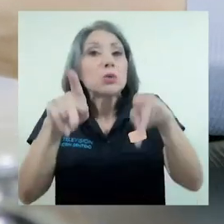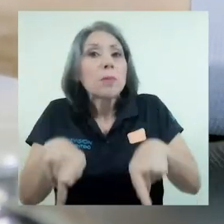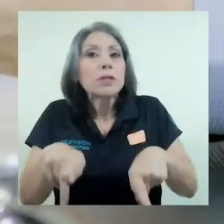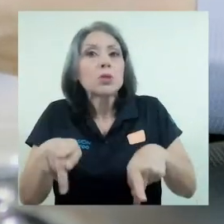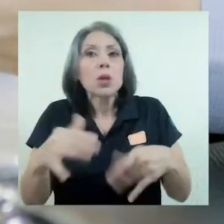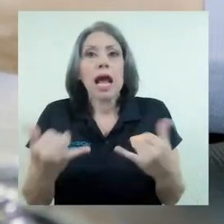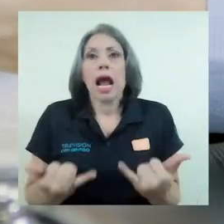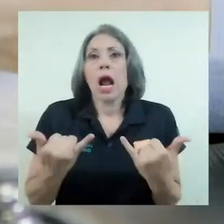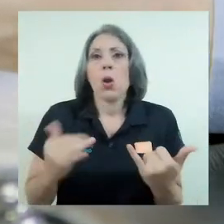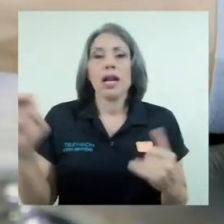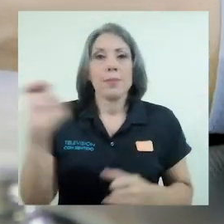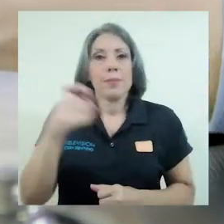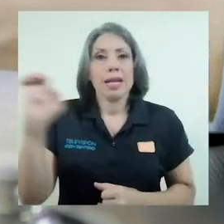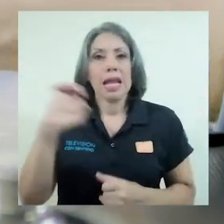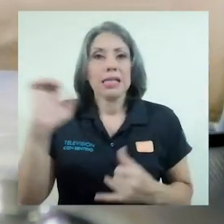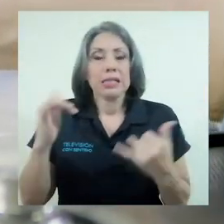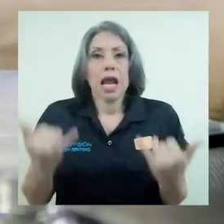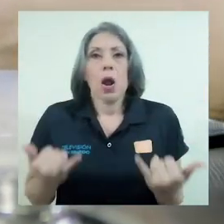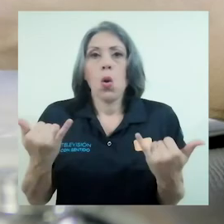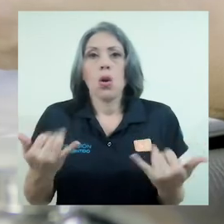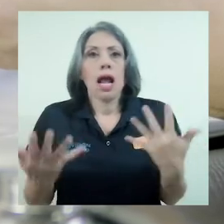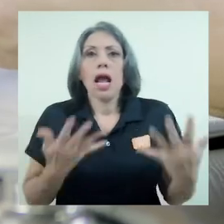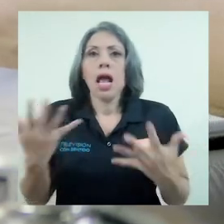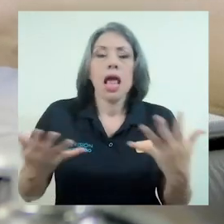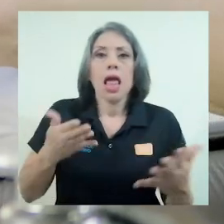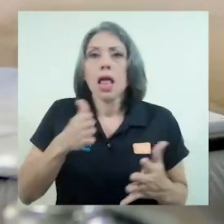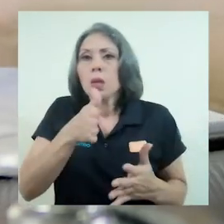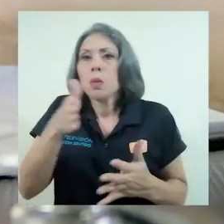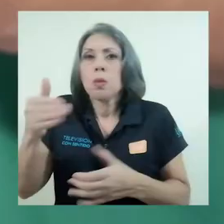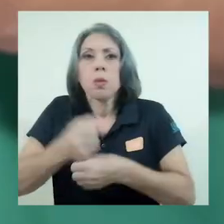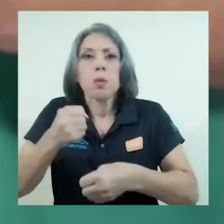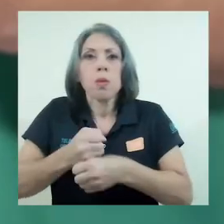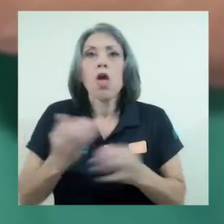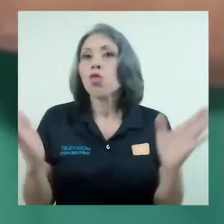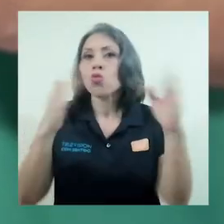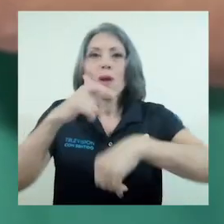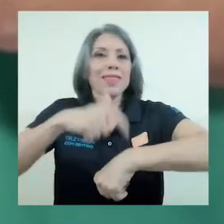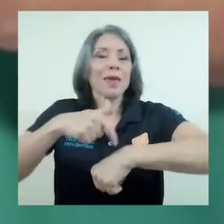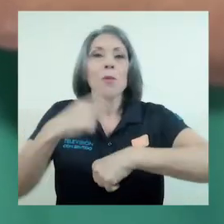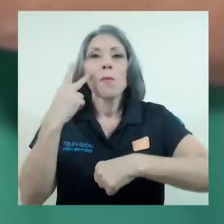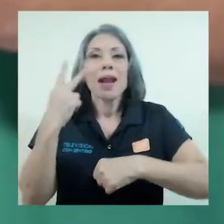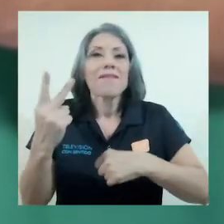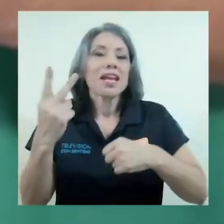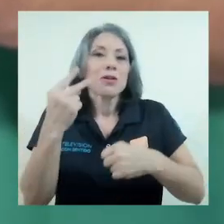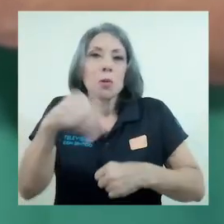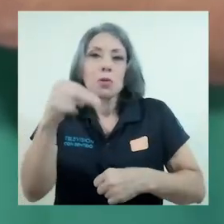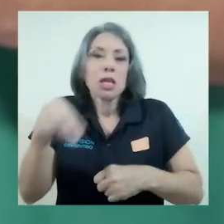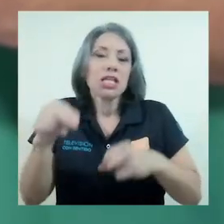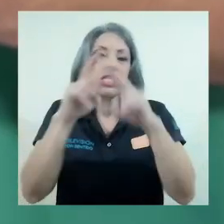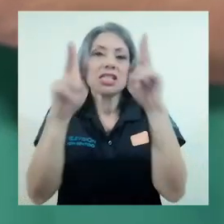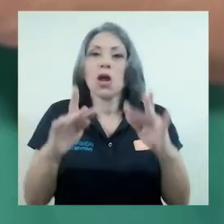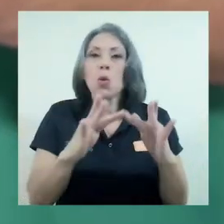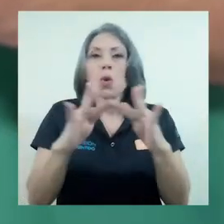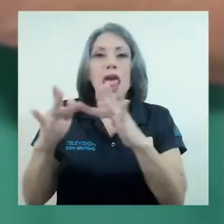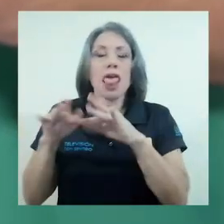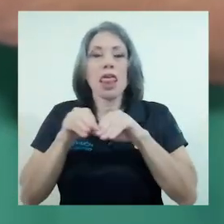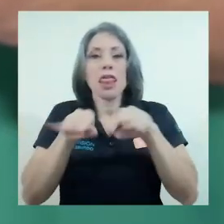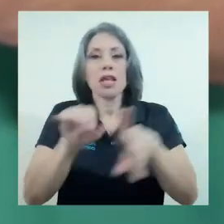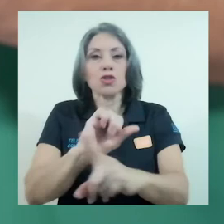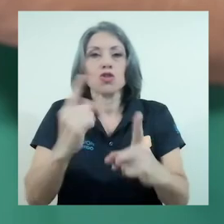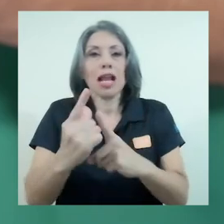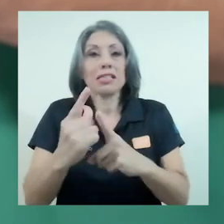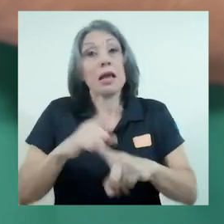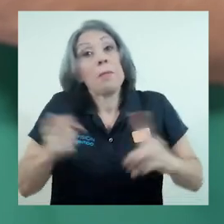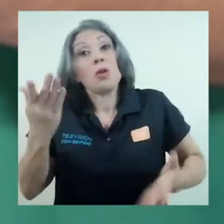ver redes sociales o para ver noticias bueno yo pensaría eso pero puede ser que no puede ser que sea alguien que además del trabajo usted pendiente las